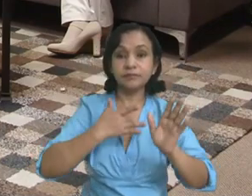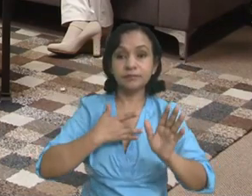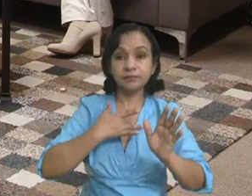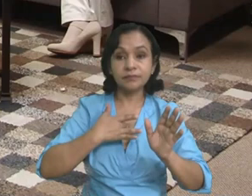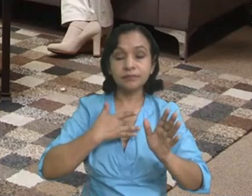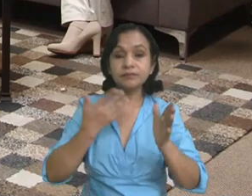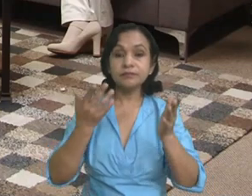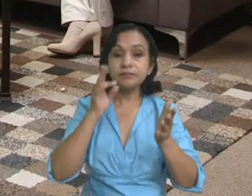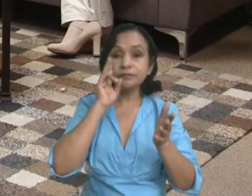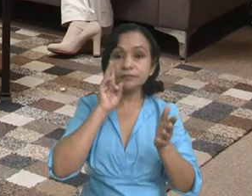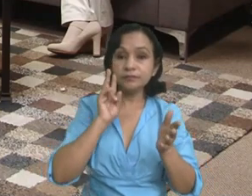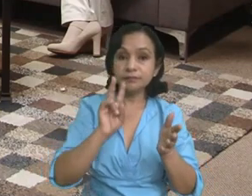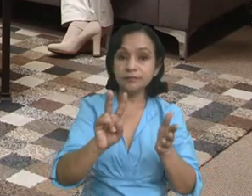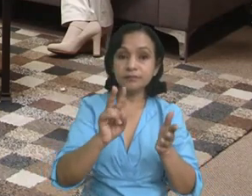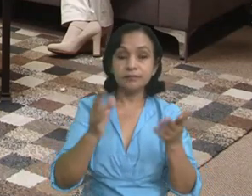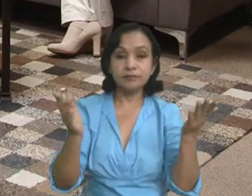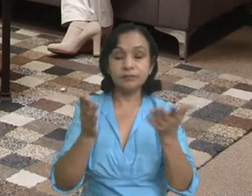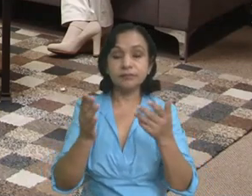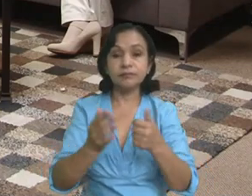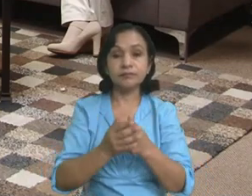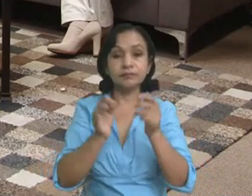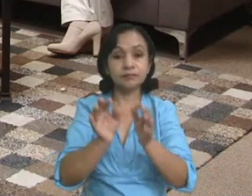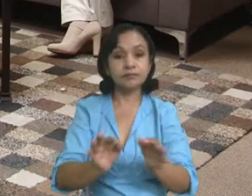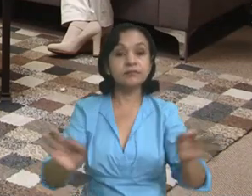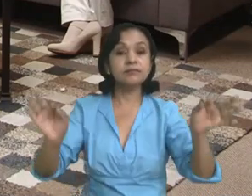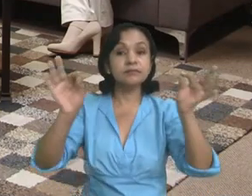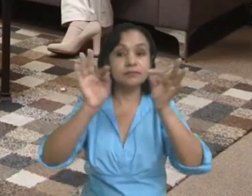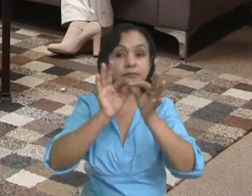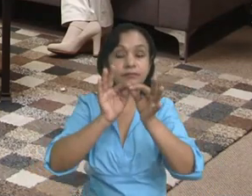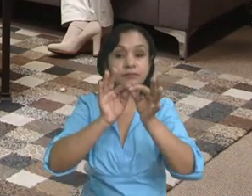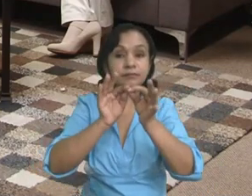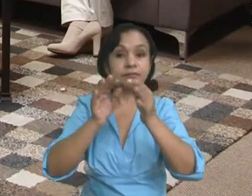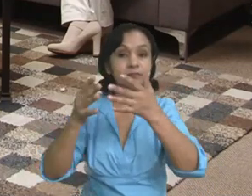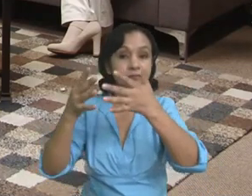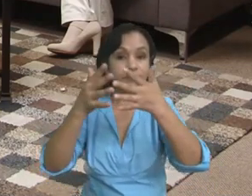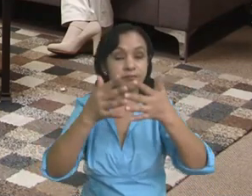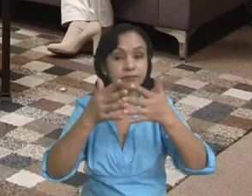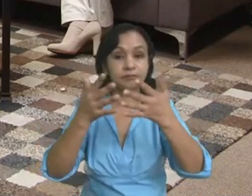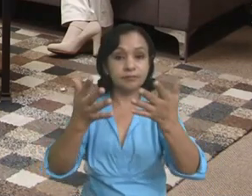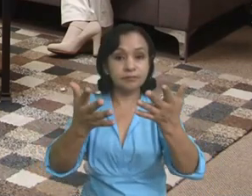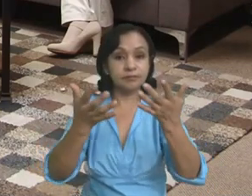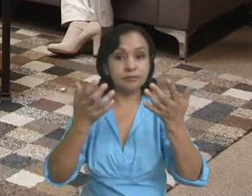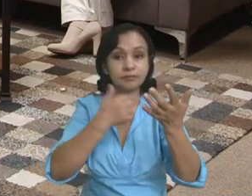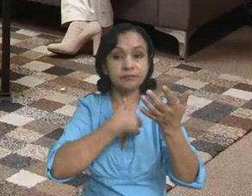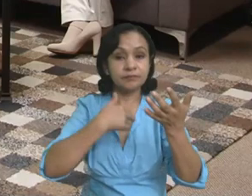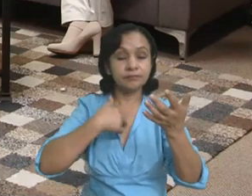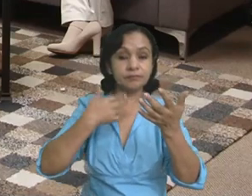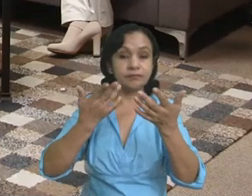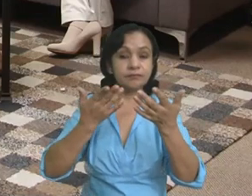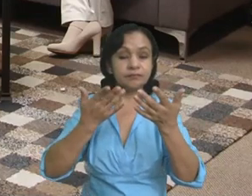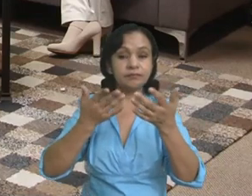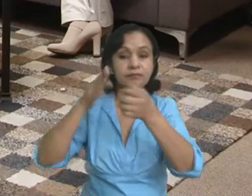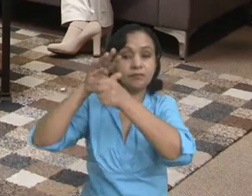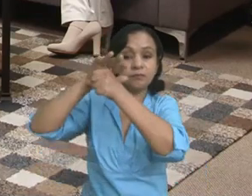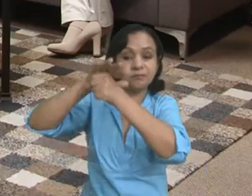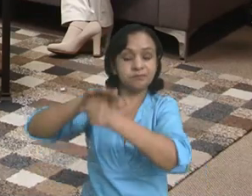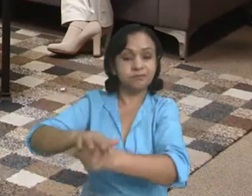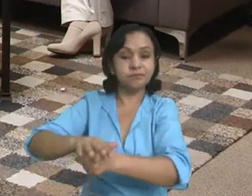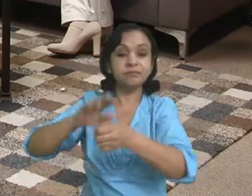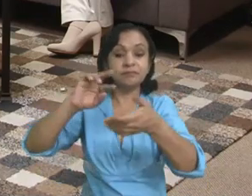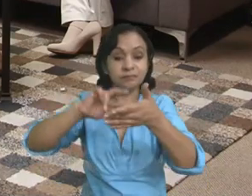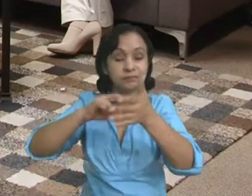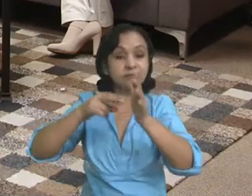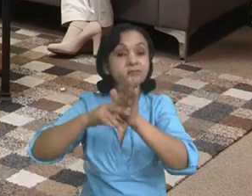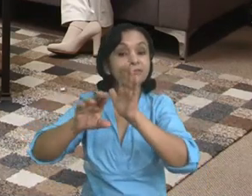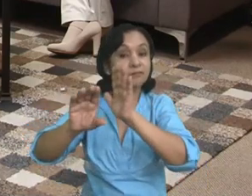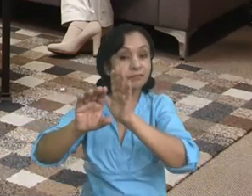que demuestra, digamos, la esencia criminal de un imperio que lo que trata es de apagar el ejemplo de lo que significa Cuba